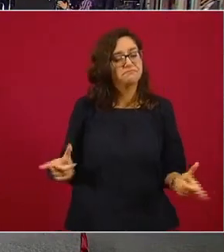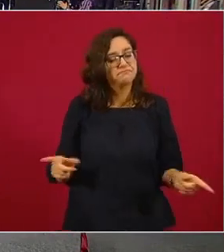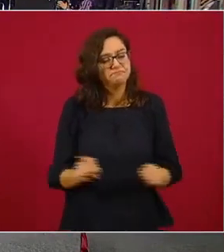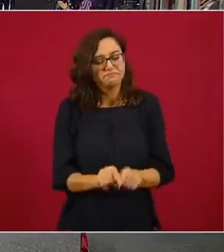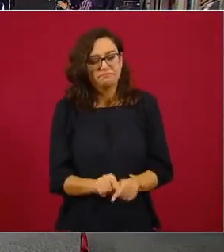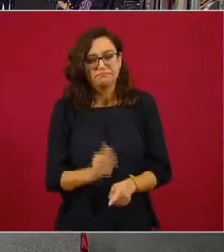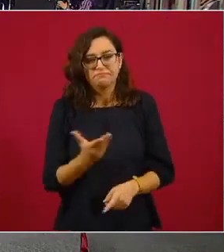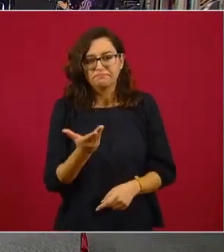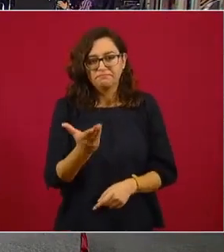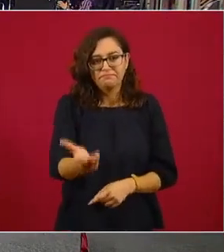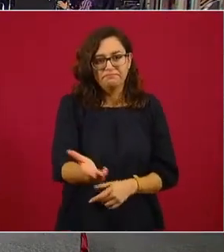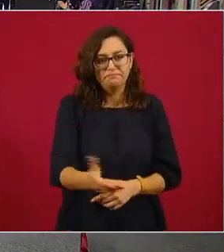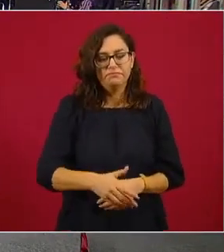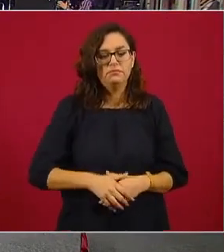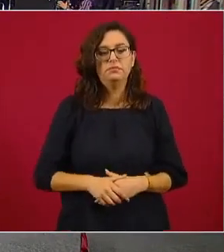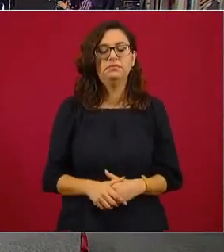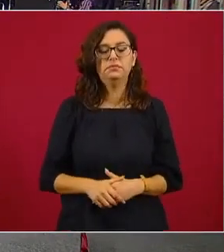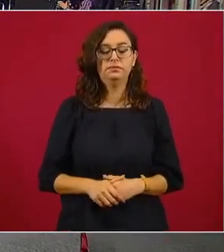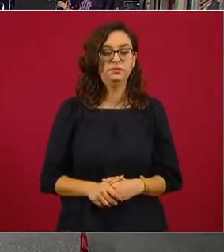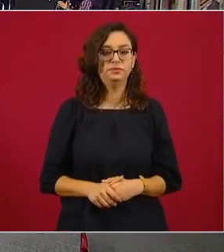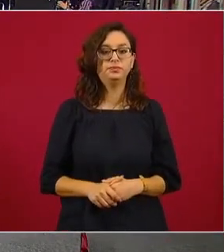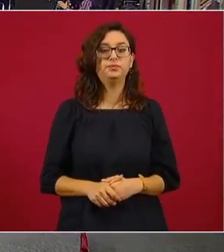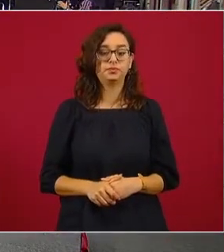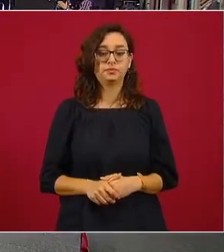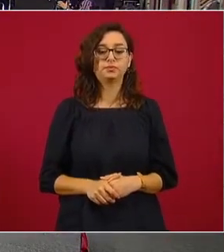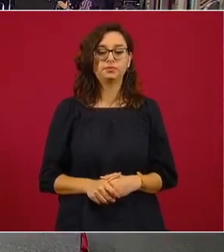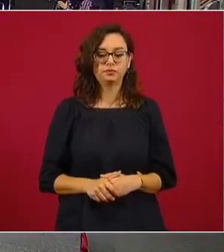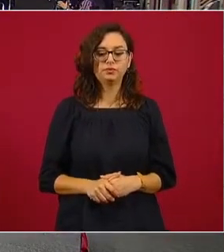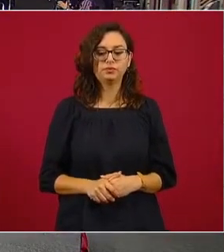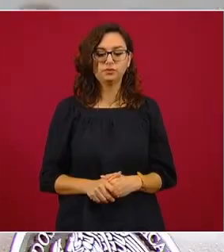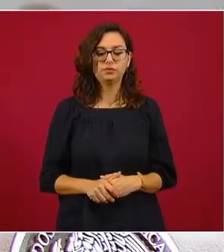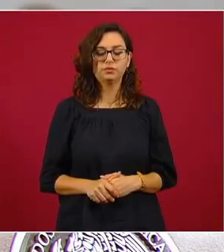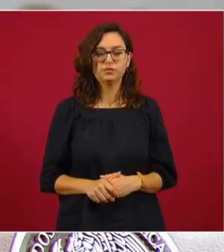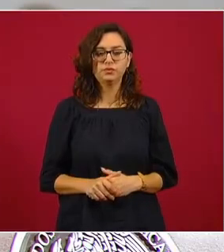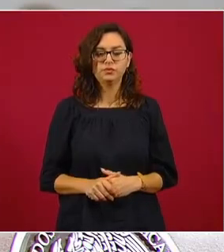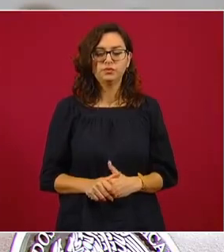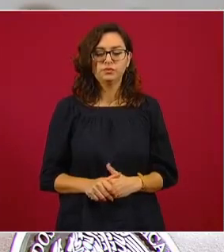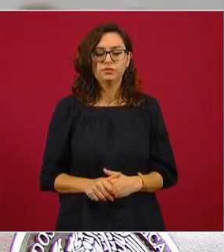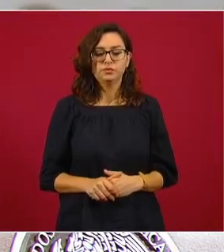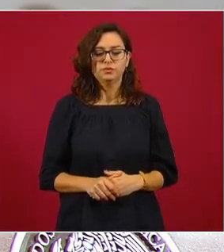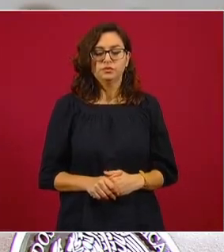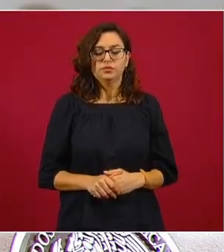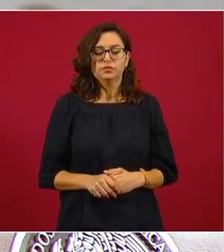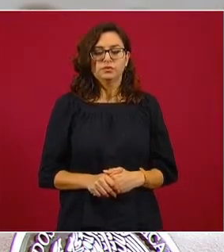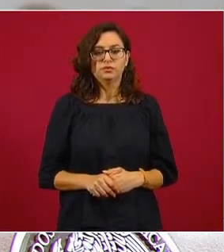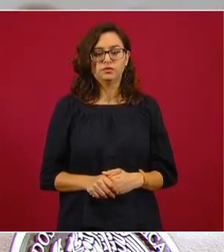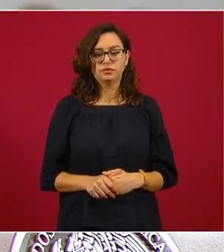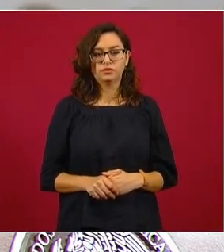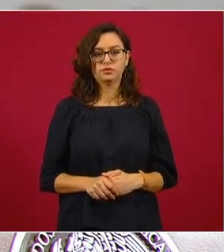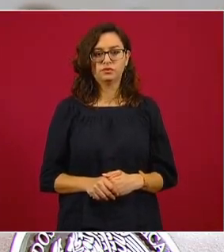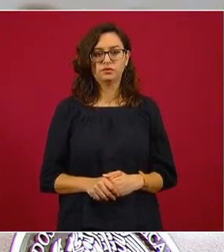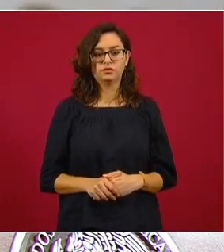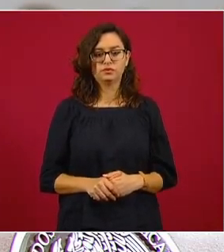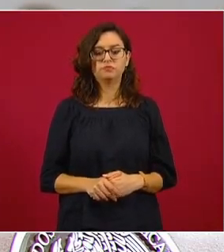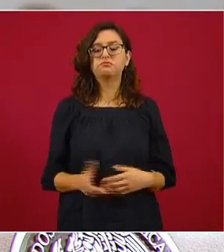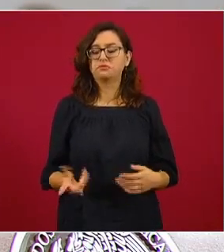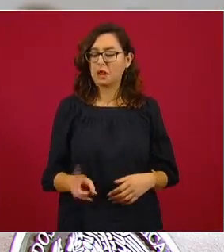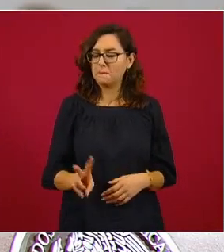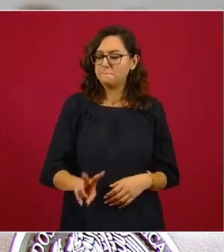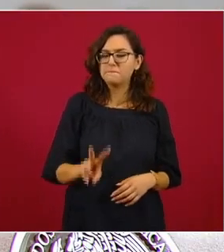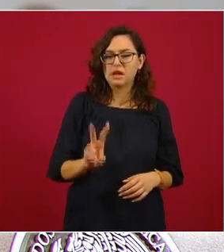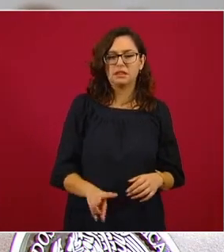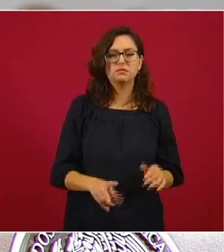es un compromiso que tenemos de que se acabe con la